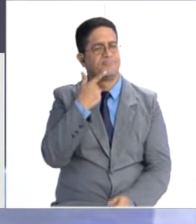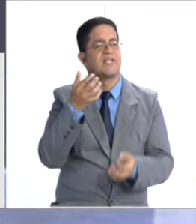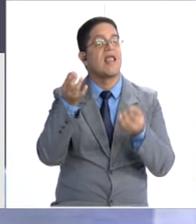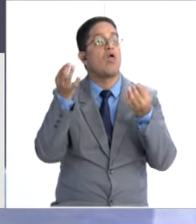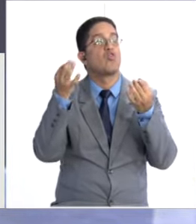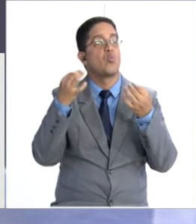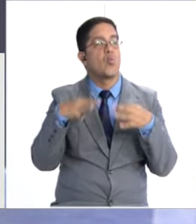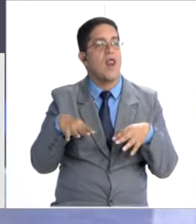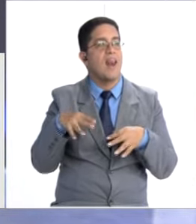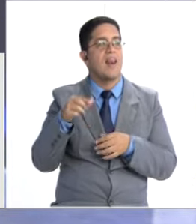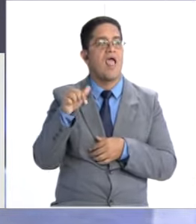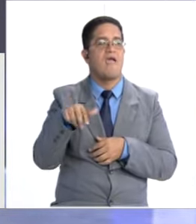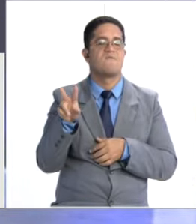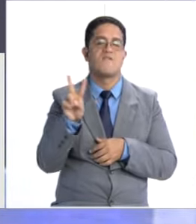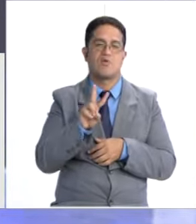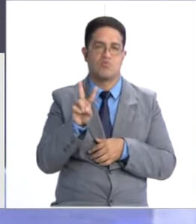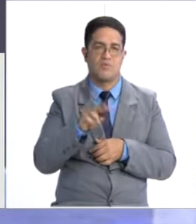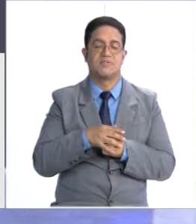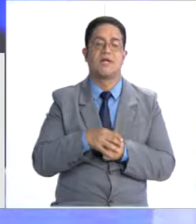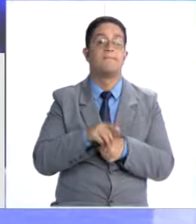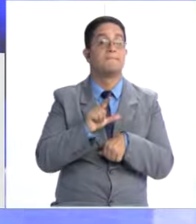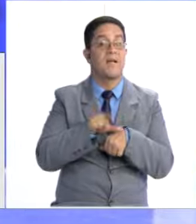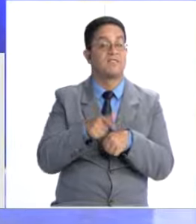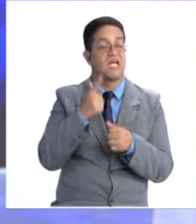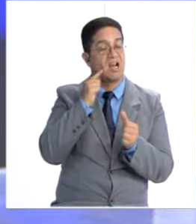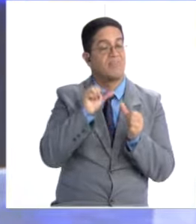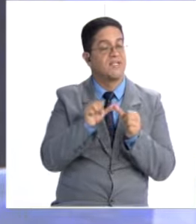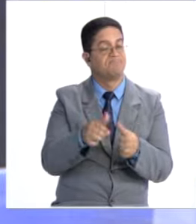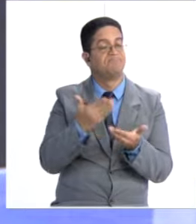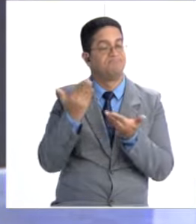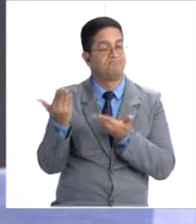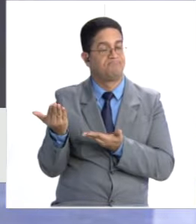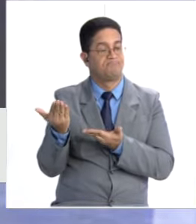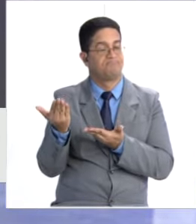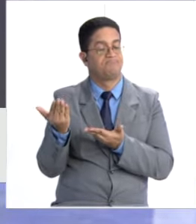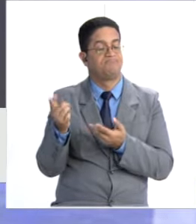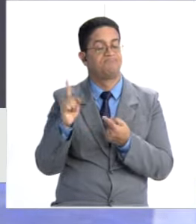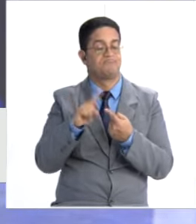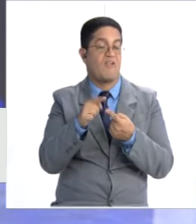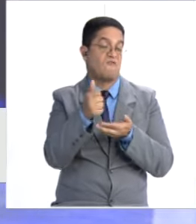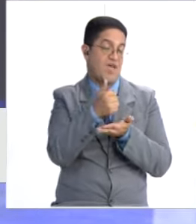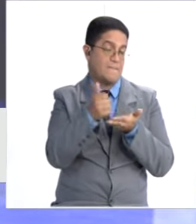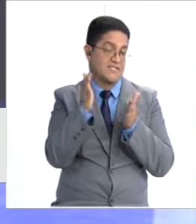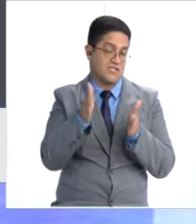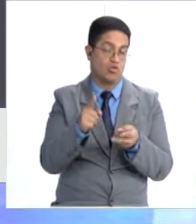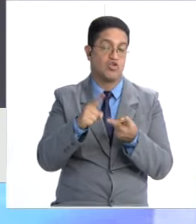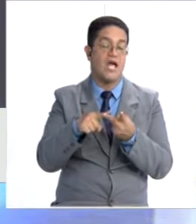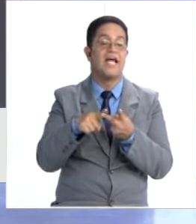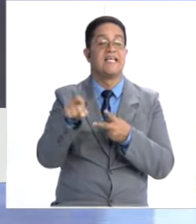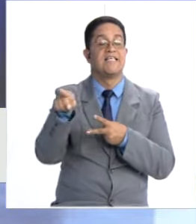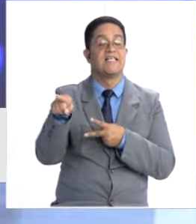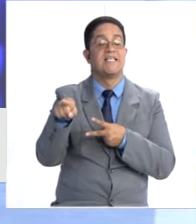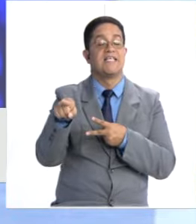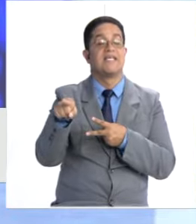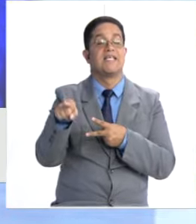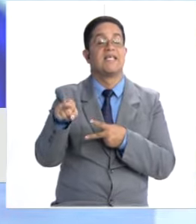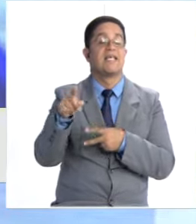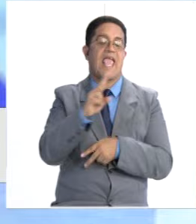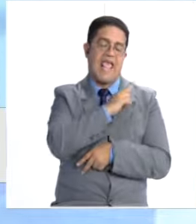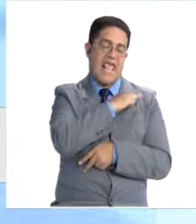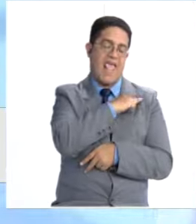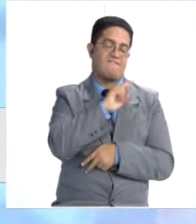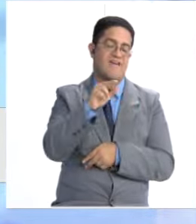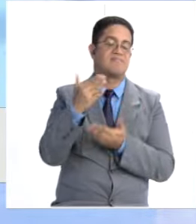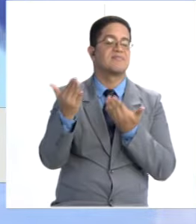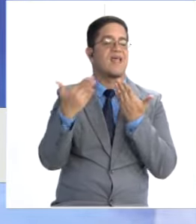en nuestro país. A regreso nos sigue acompañando Jacqueline Roberti, quien es farmacéutico, y también Madeleine Becerra, quien es gerente de relaciones